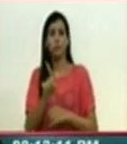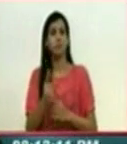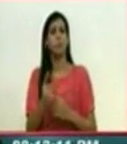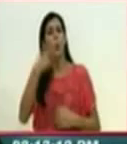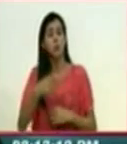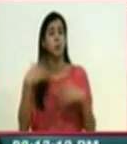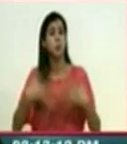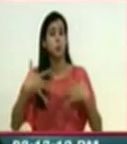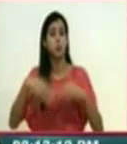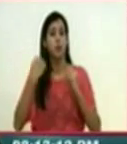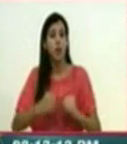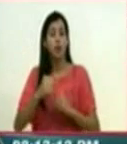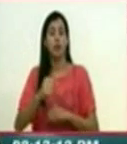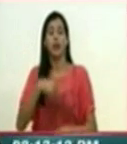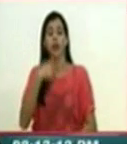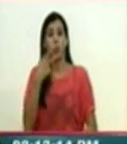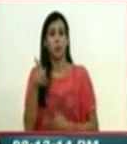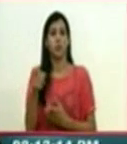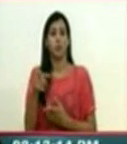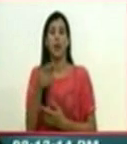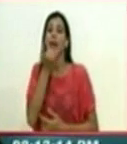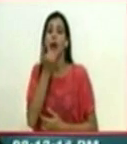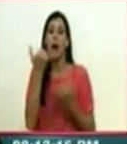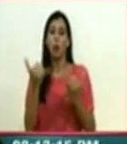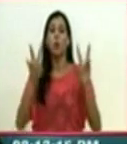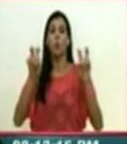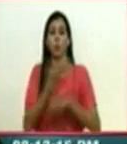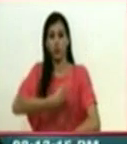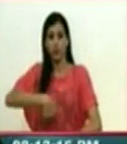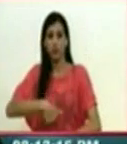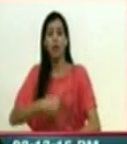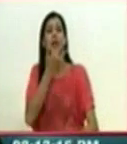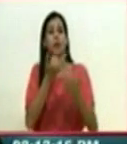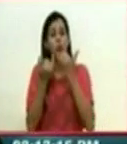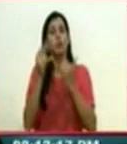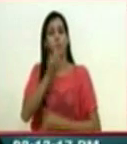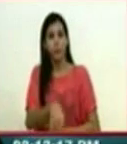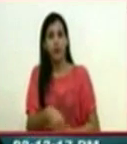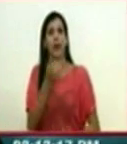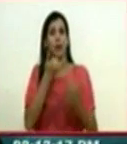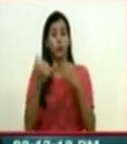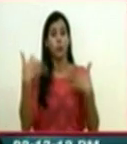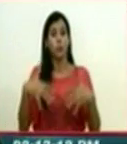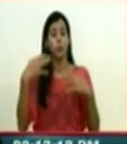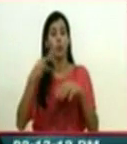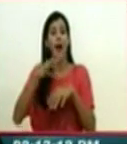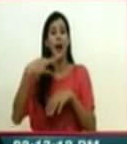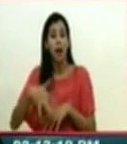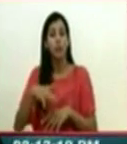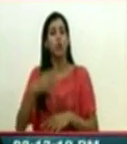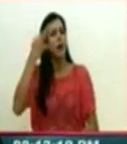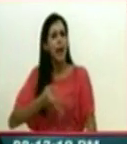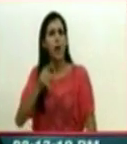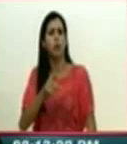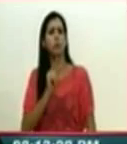político grave. Y están llevando al nuevo presidente de Guyana a cometer errores, errores graves. Así lo creo y así se